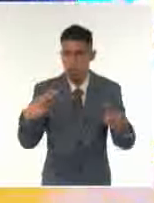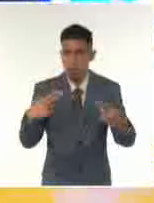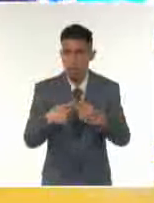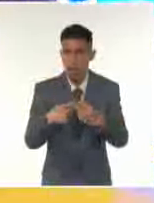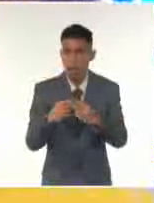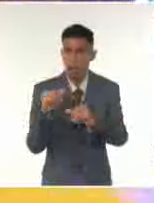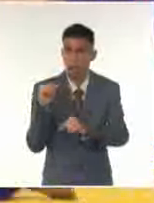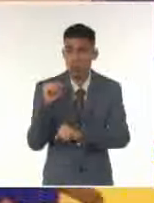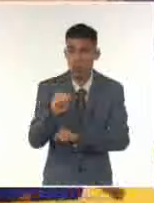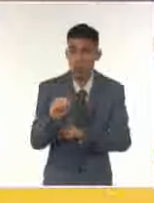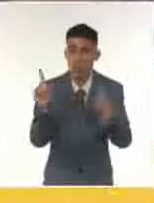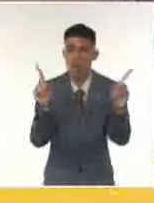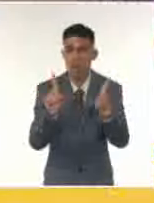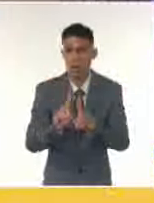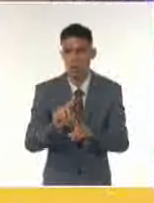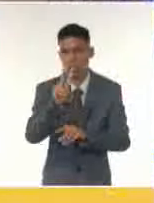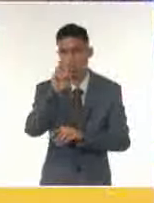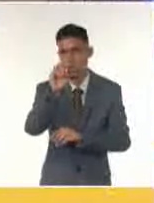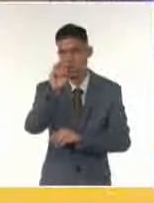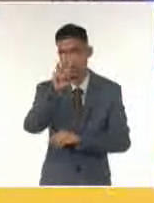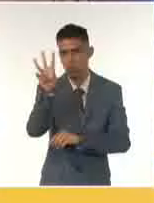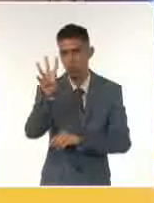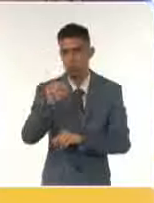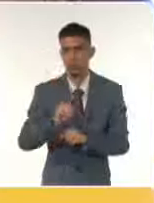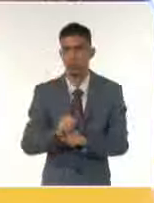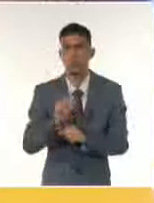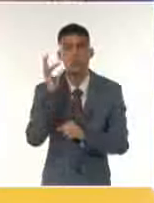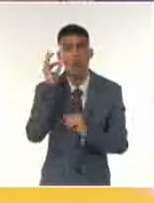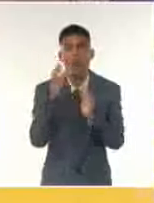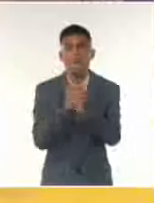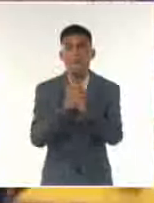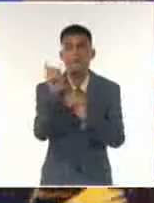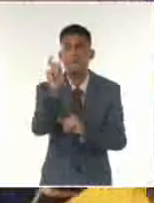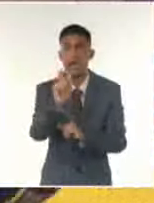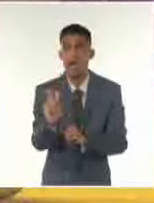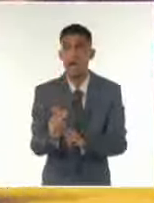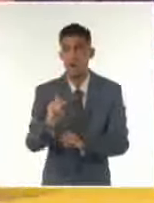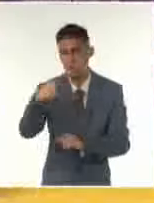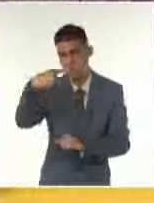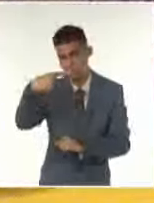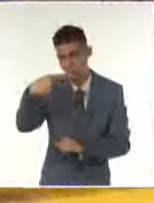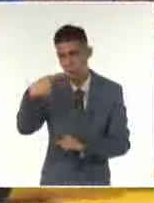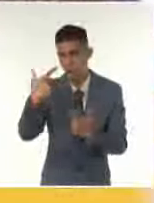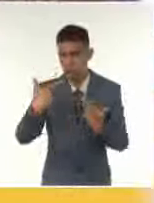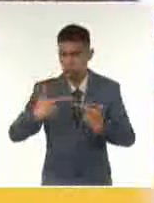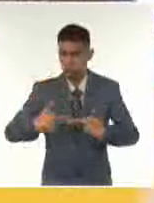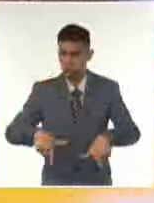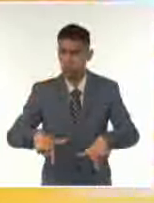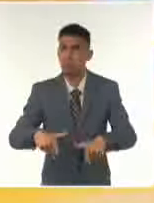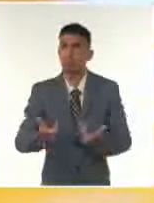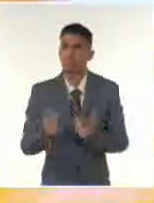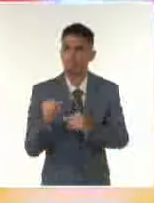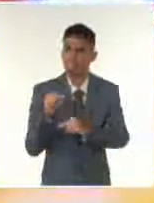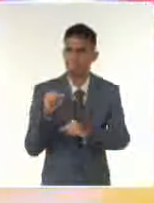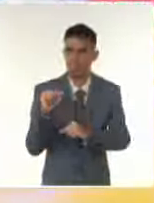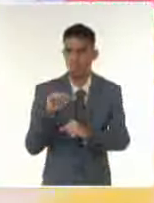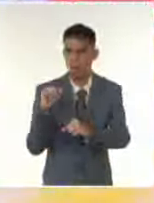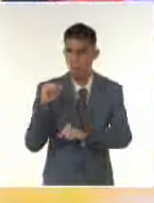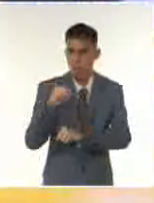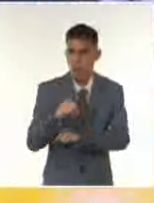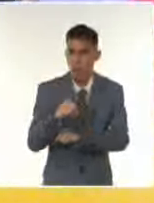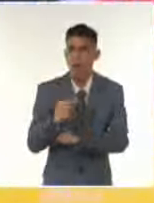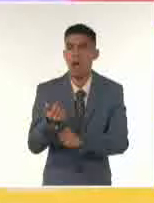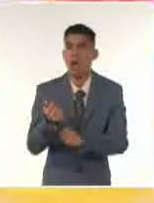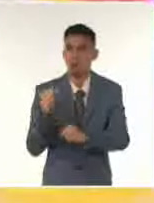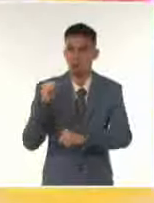judo Varadero 2024 la mayens unit Roque se convirtió en la primera campeona del certamen al vencer en la final de los 48